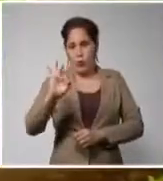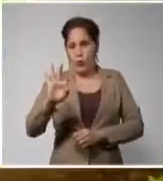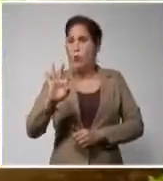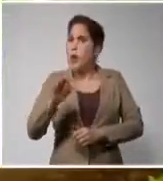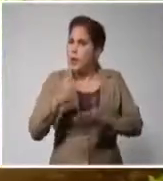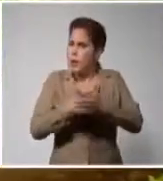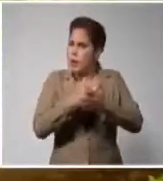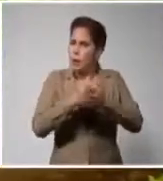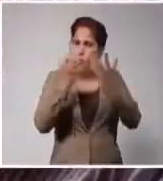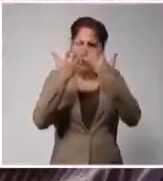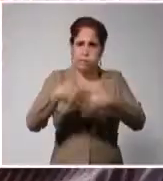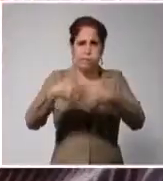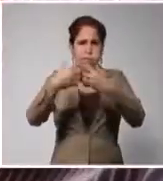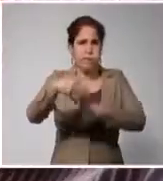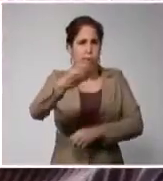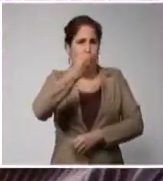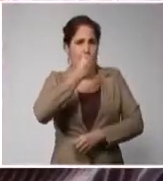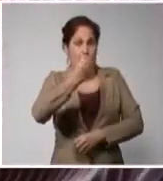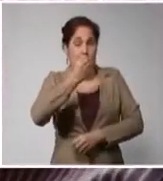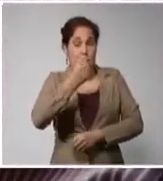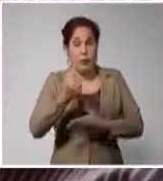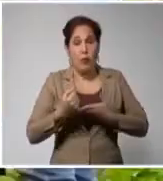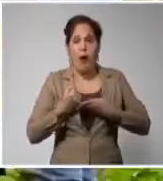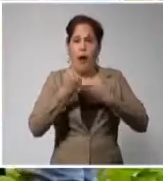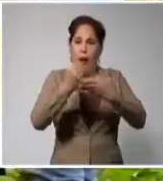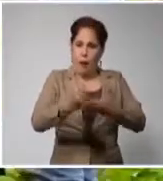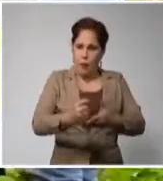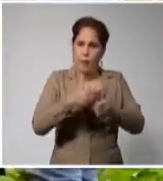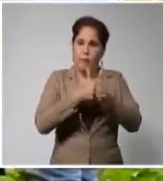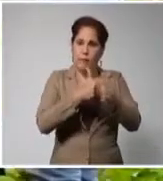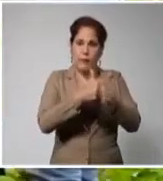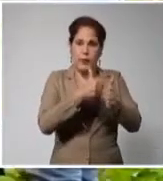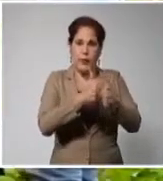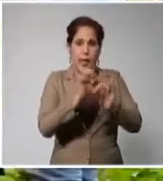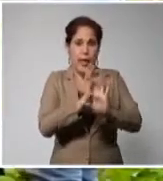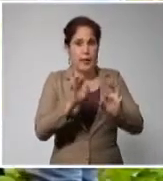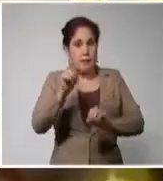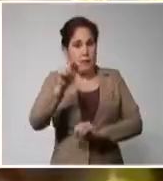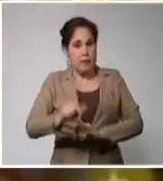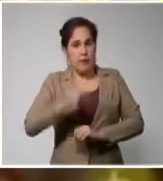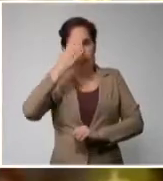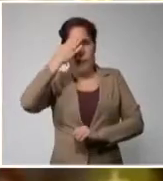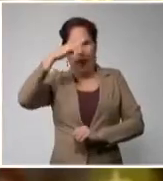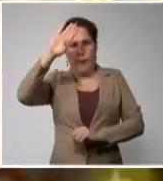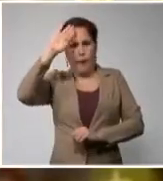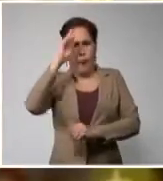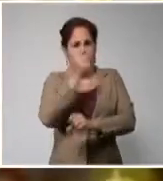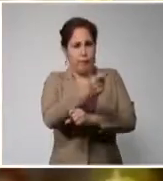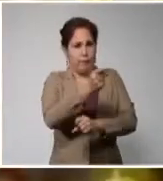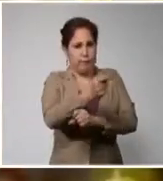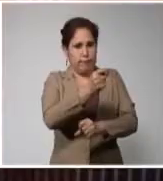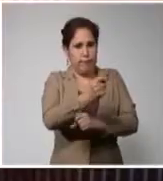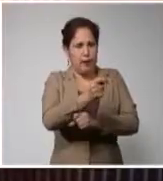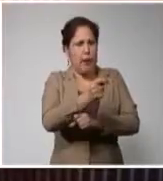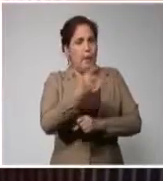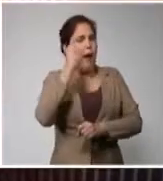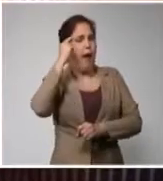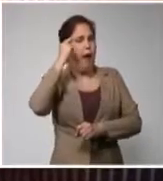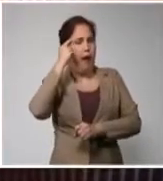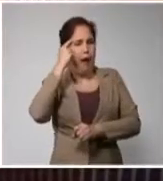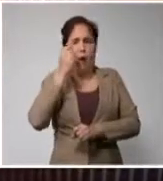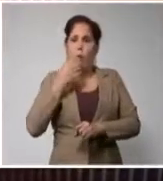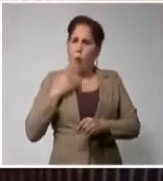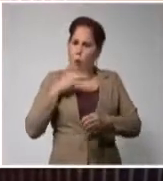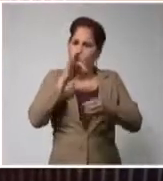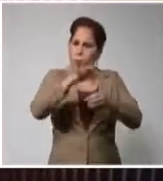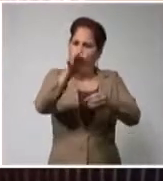la producción de alimentos con el apoyo y la asesoría de especialistas cubanos de la misión agroalimentaria en este